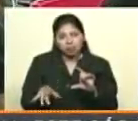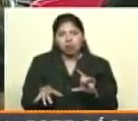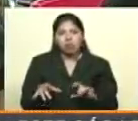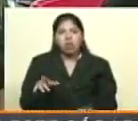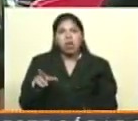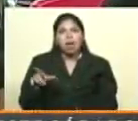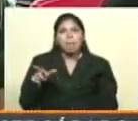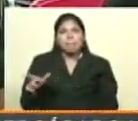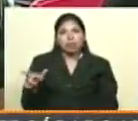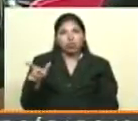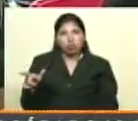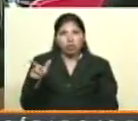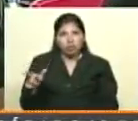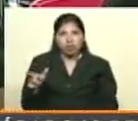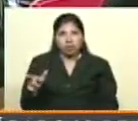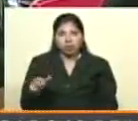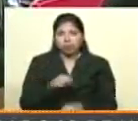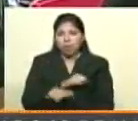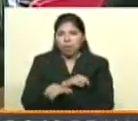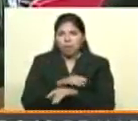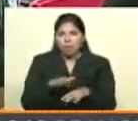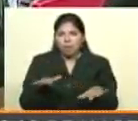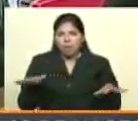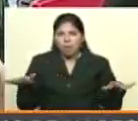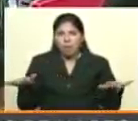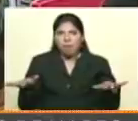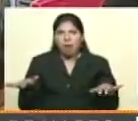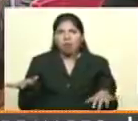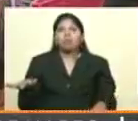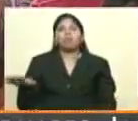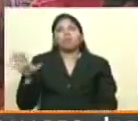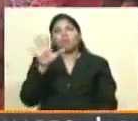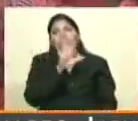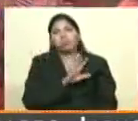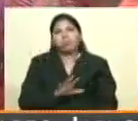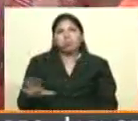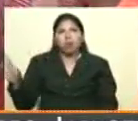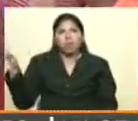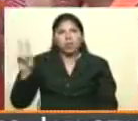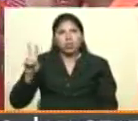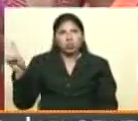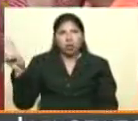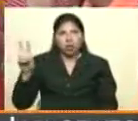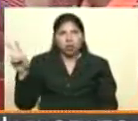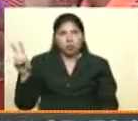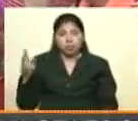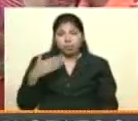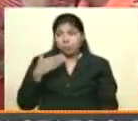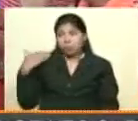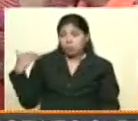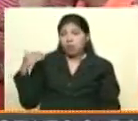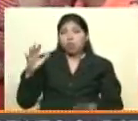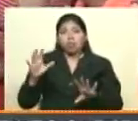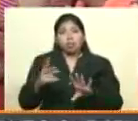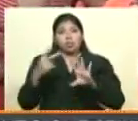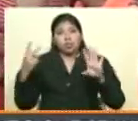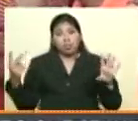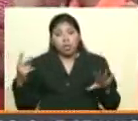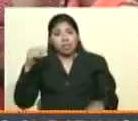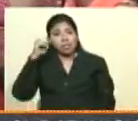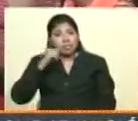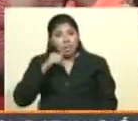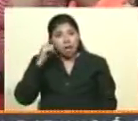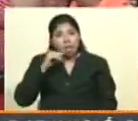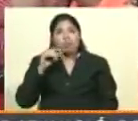que se ha desplegado en todo el territorio nacional desde el pasado 17, sábado 17 y